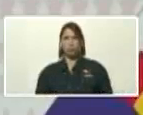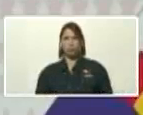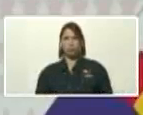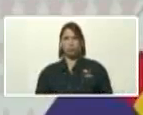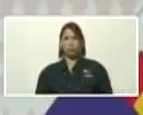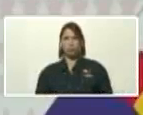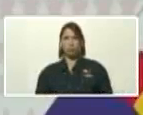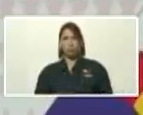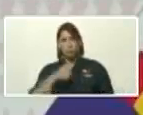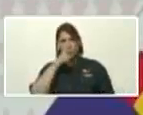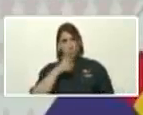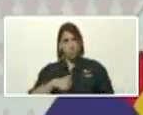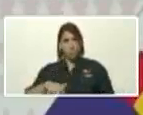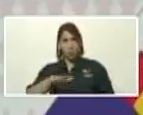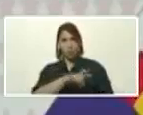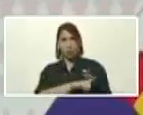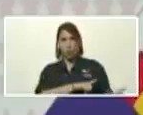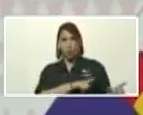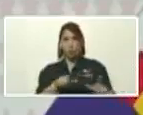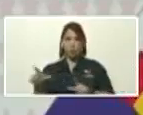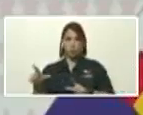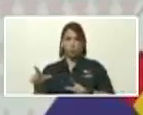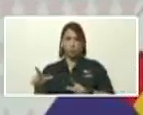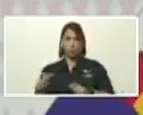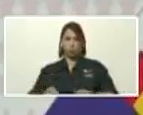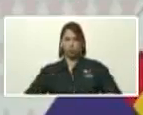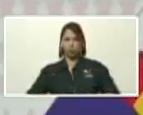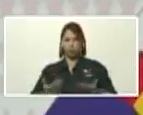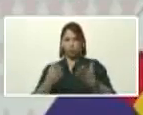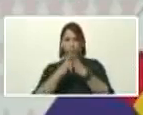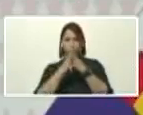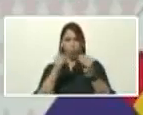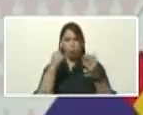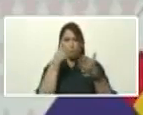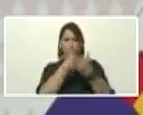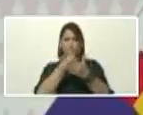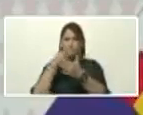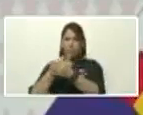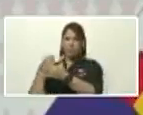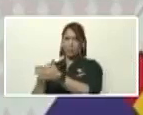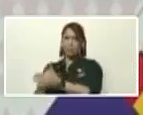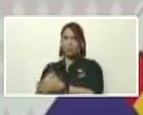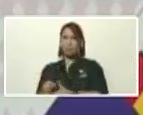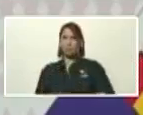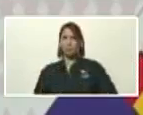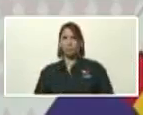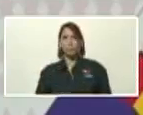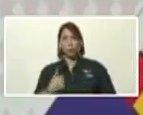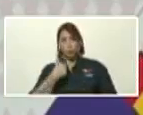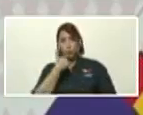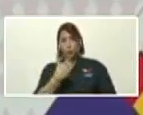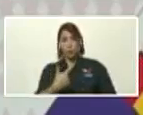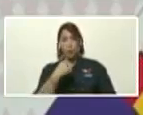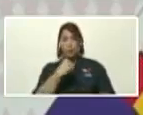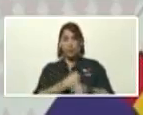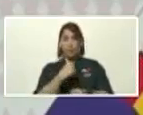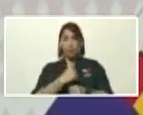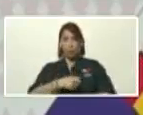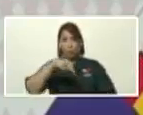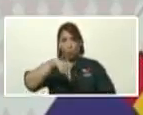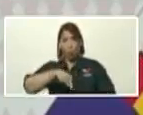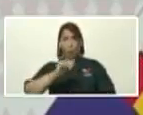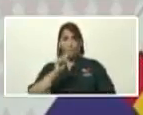Un pueblo listo para dar todas las batallas. Yo les digo a la clase obrera hoy, primero de